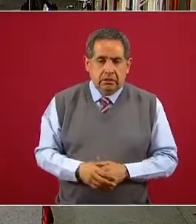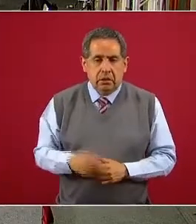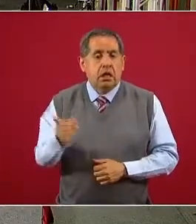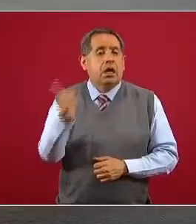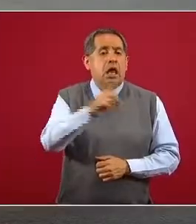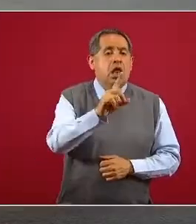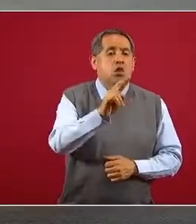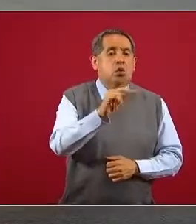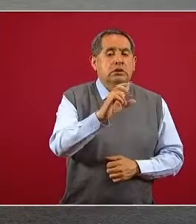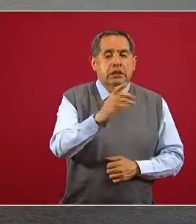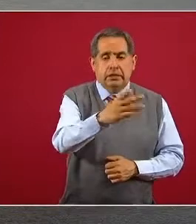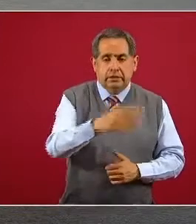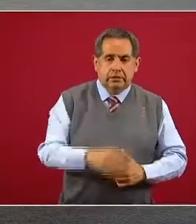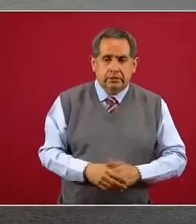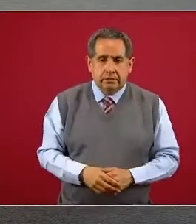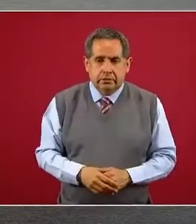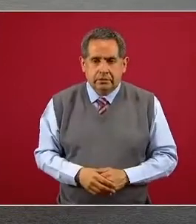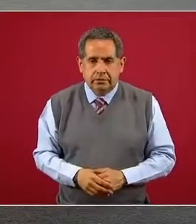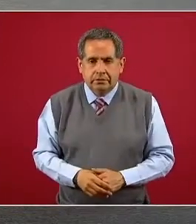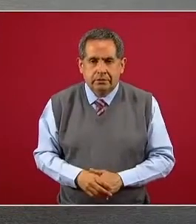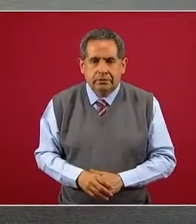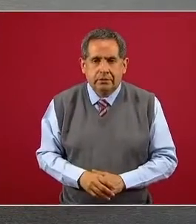Soto. ¿Y usted?